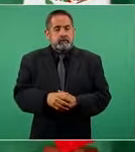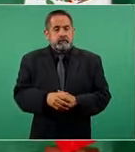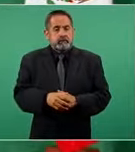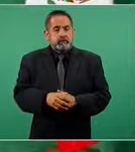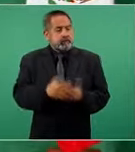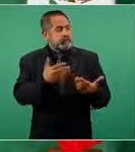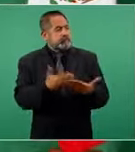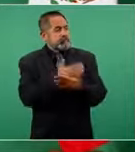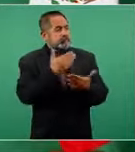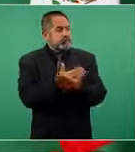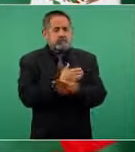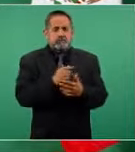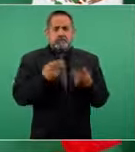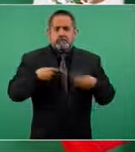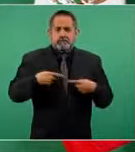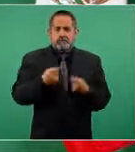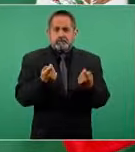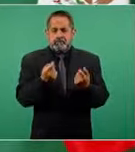menos niños.